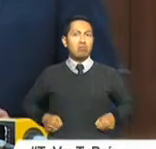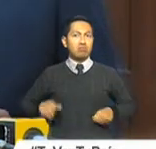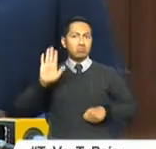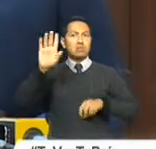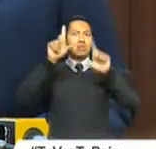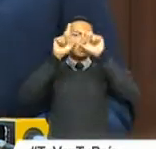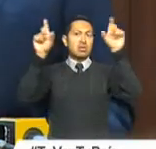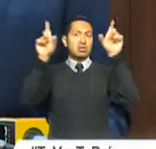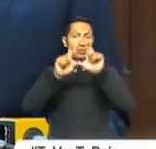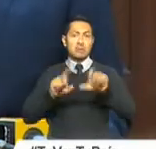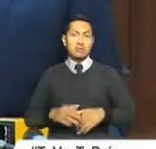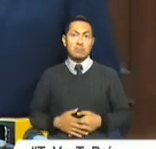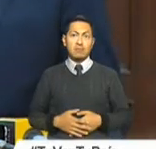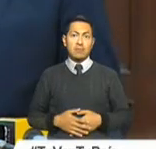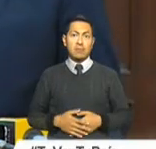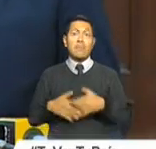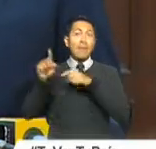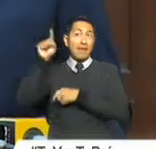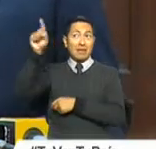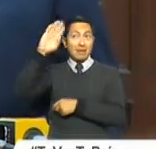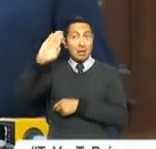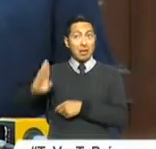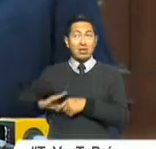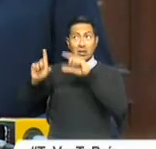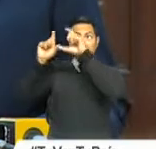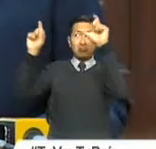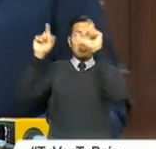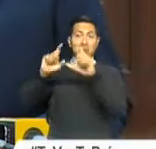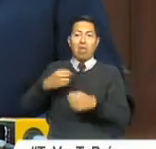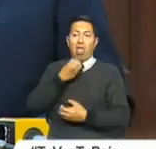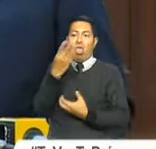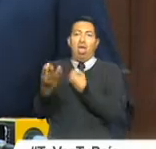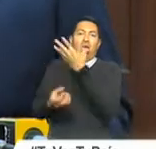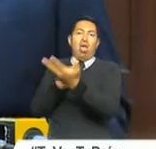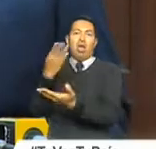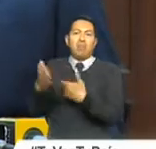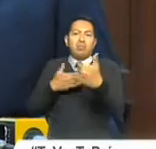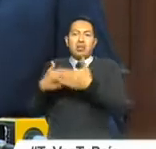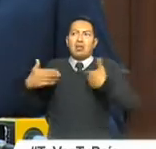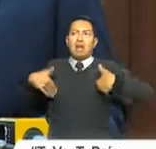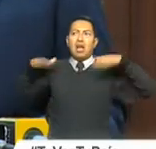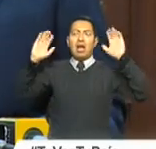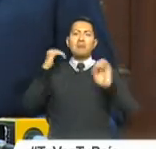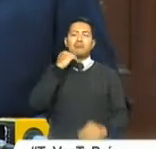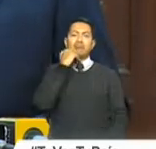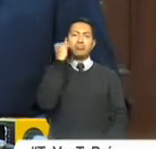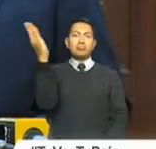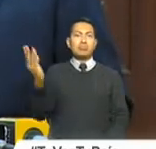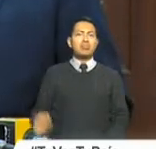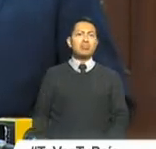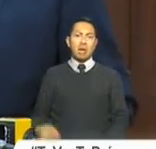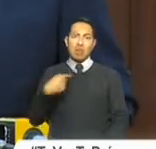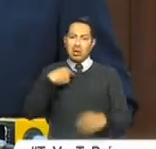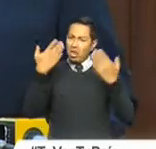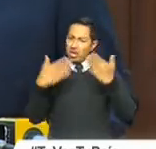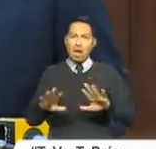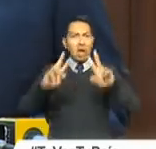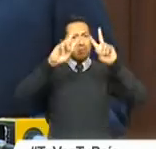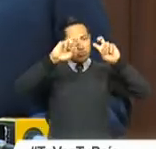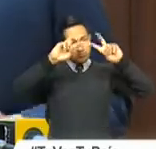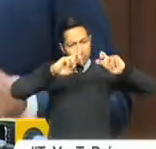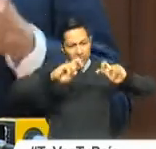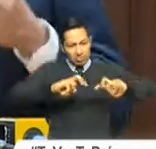justicia. Entonces, lo que diga Odebrecht me tiene sin cuidado. Me han investigado, señoras y señores, por los 8